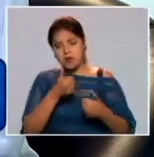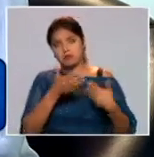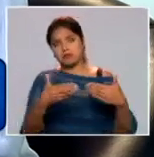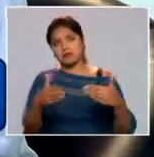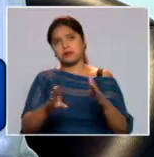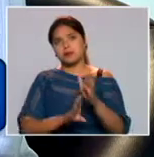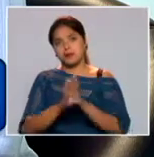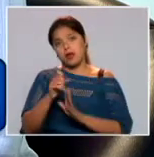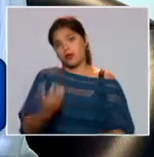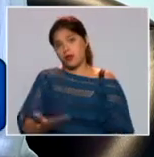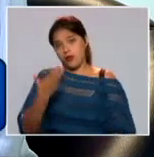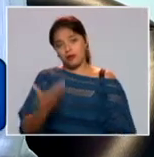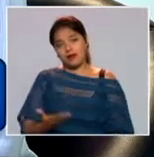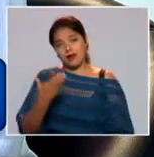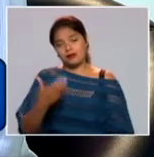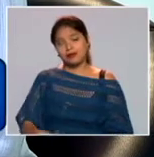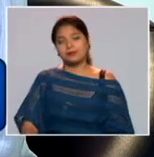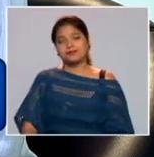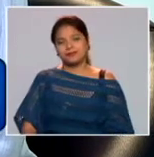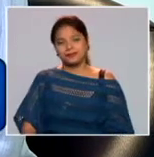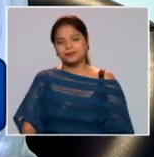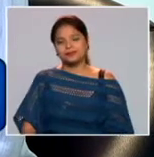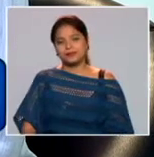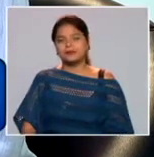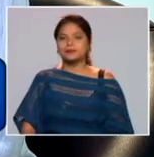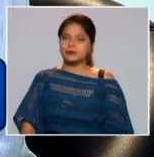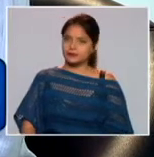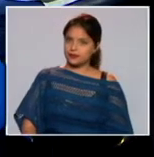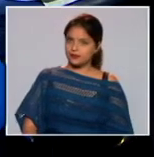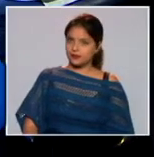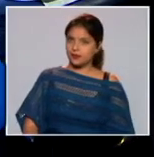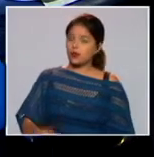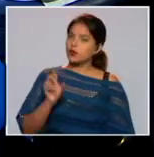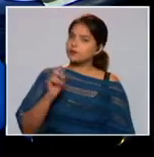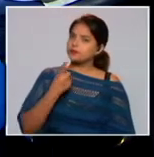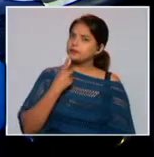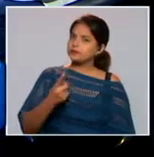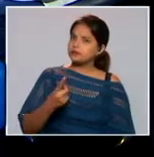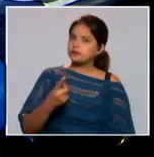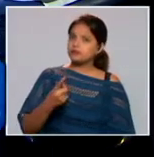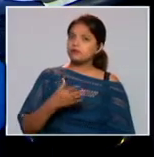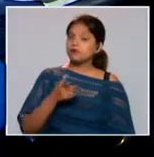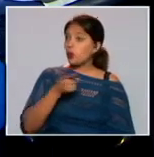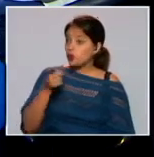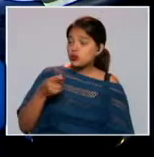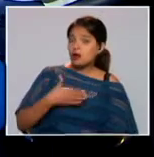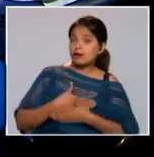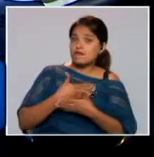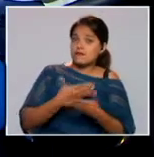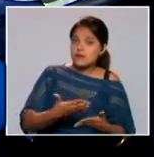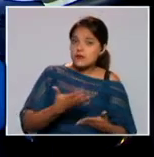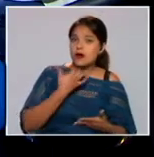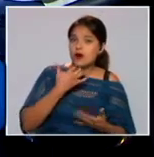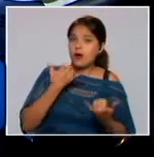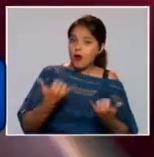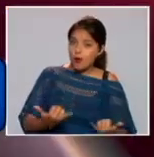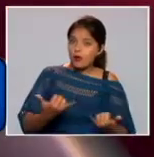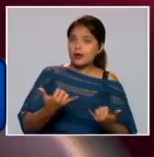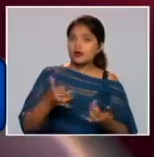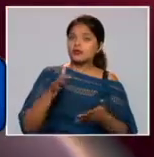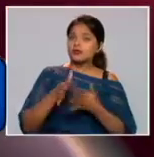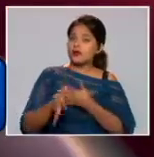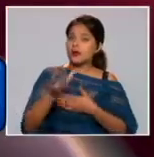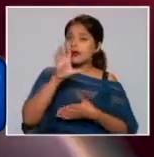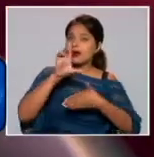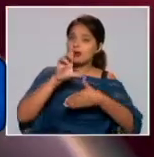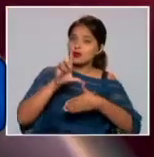buen muy importante circular Claro que sí bien si hablamos también del aporte que pudiese dejar bataclan en estos momentos a nivel